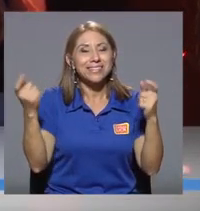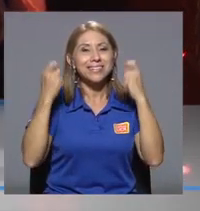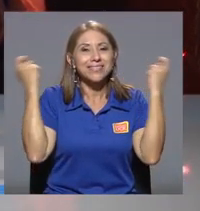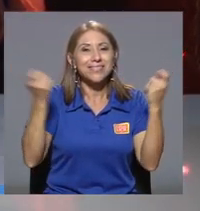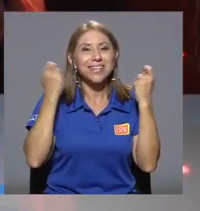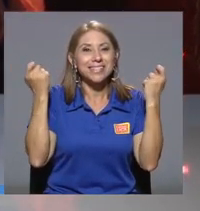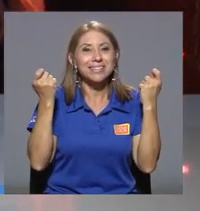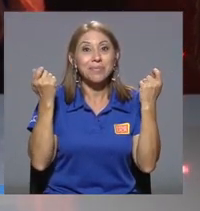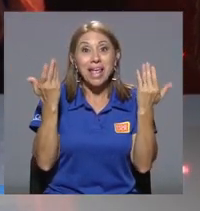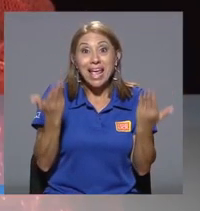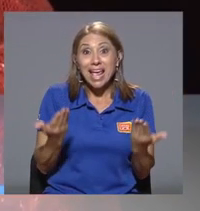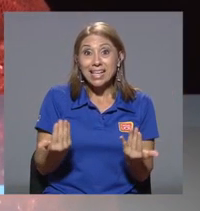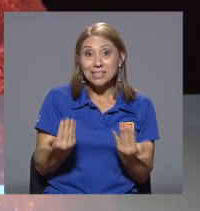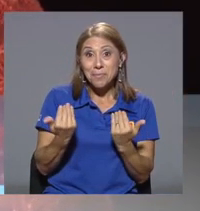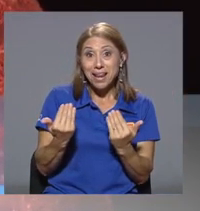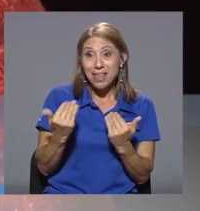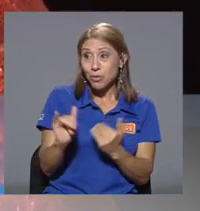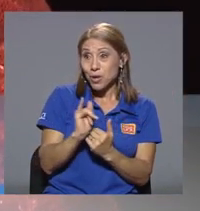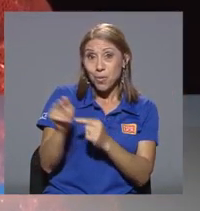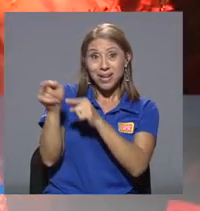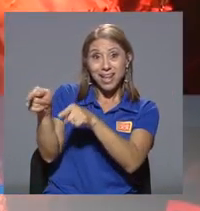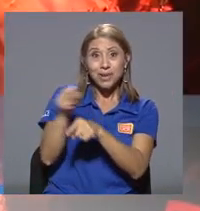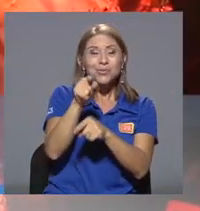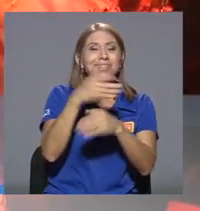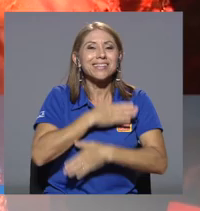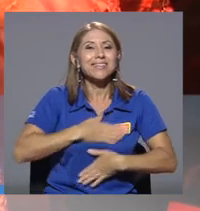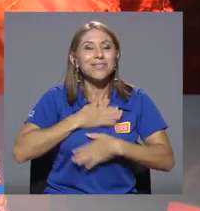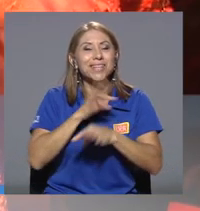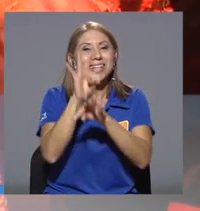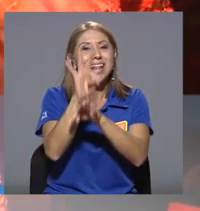fiestas, esperando que al igual que Carlos Rubio disfrute de la